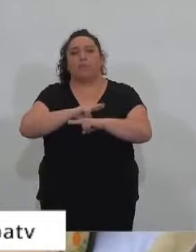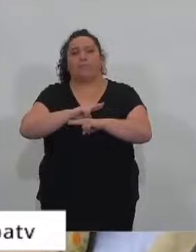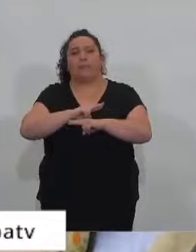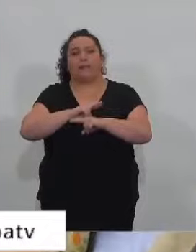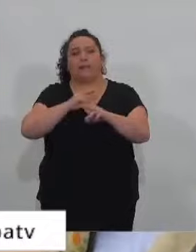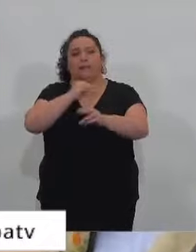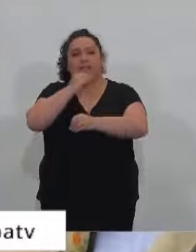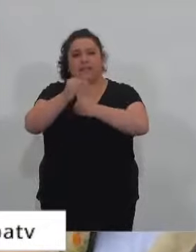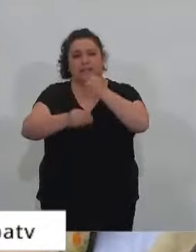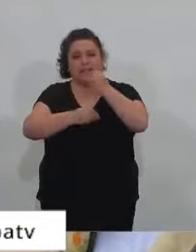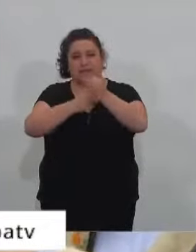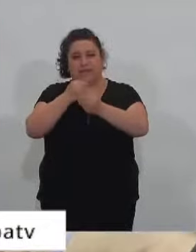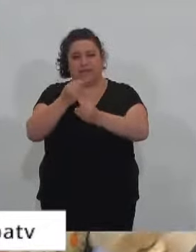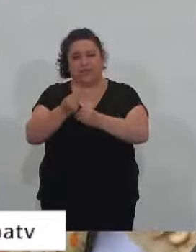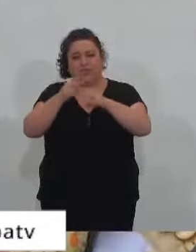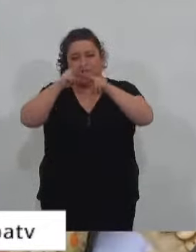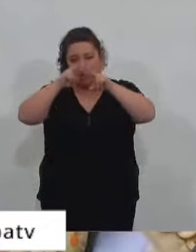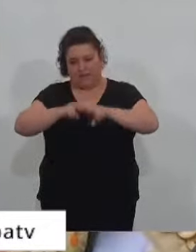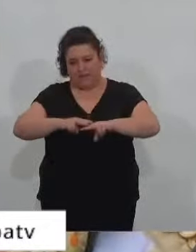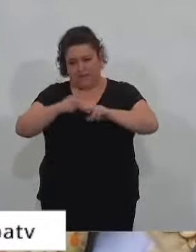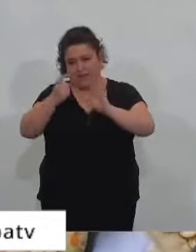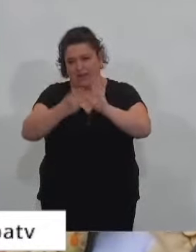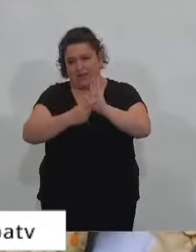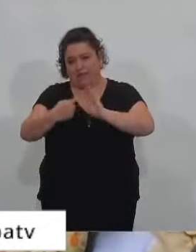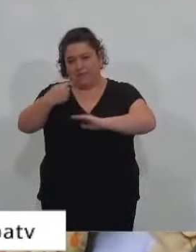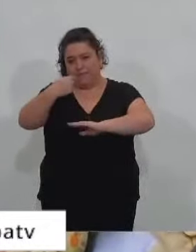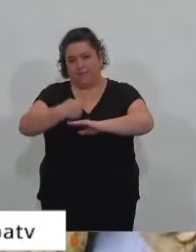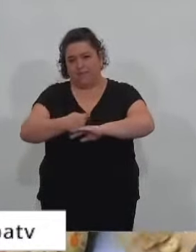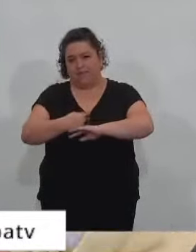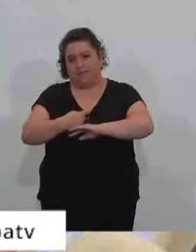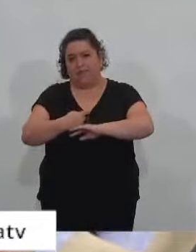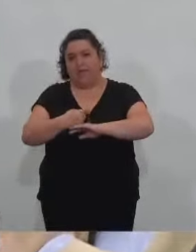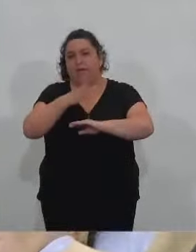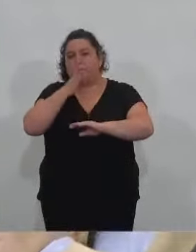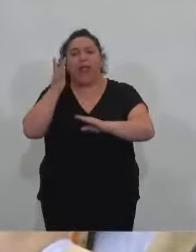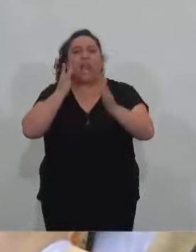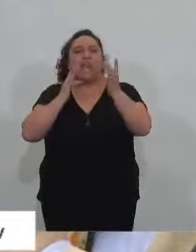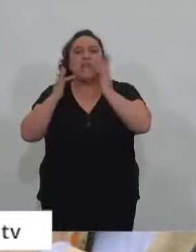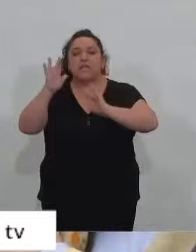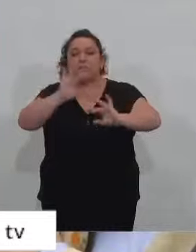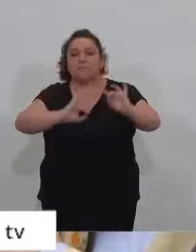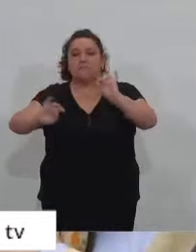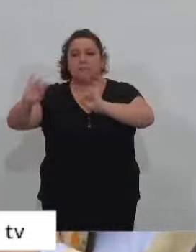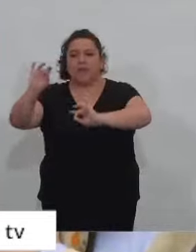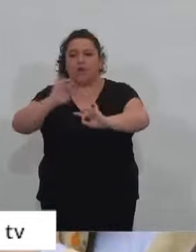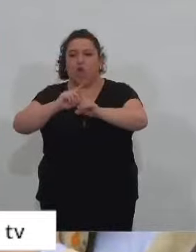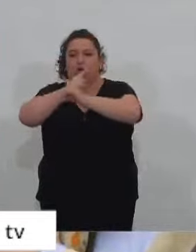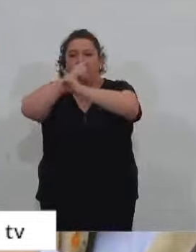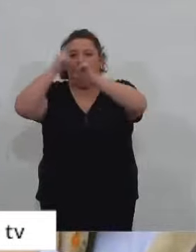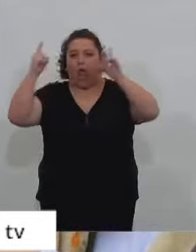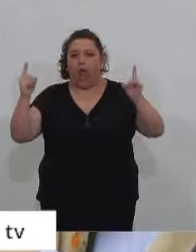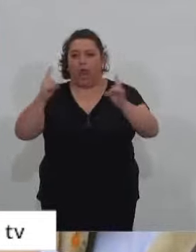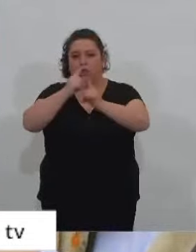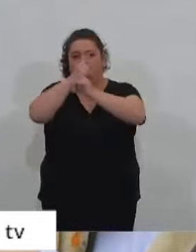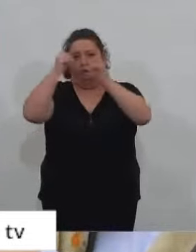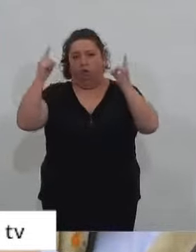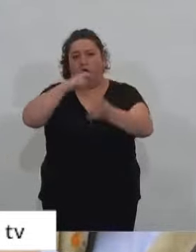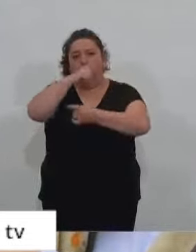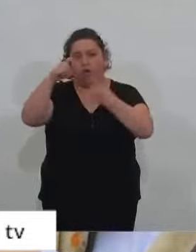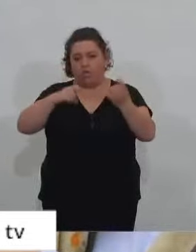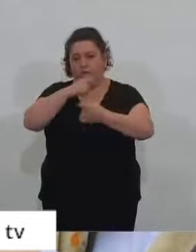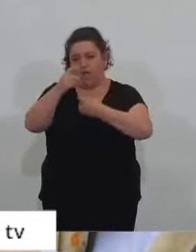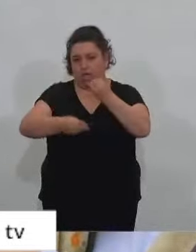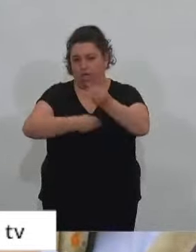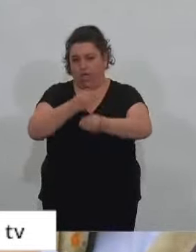poder hacer esa desinfección de todo el sistema. Es anual, eso se tiene que acometer sí o sí. y se hizo en base al contrato que había vigente